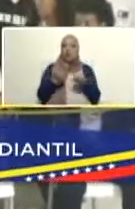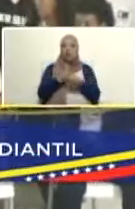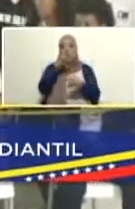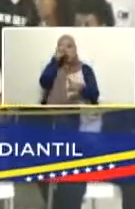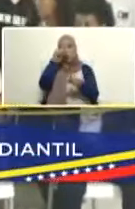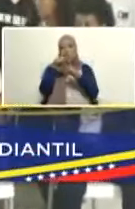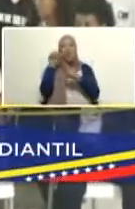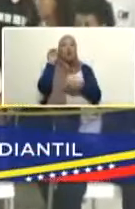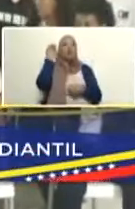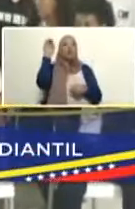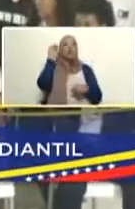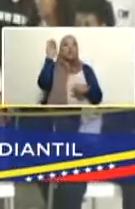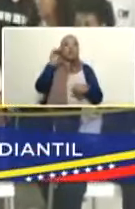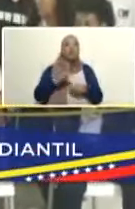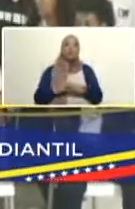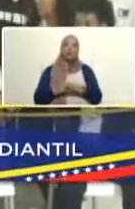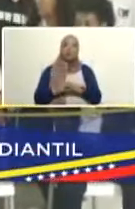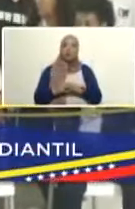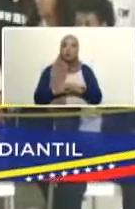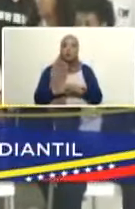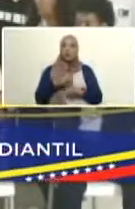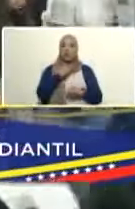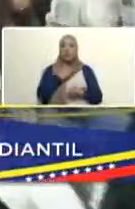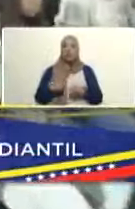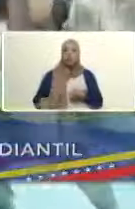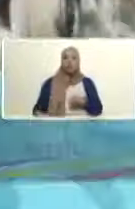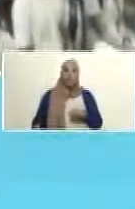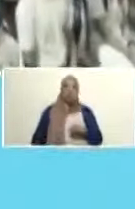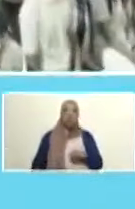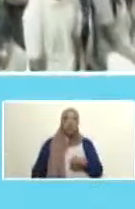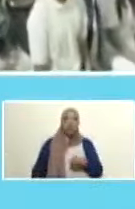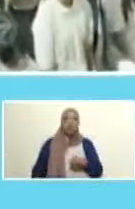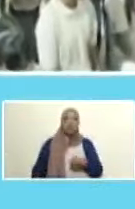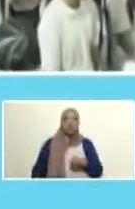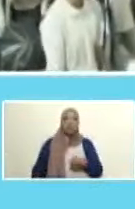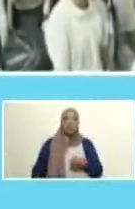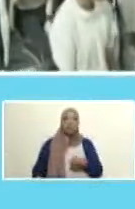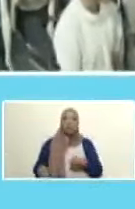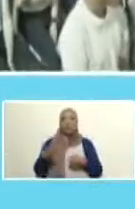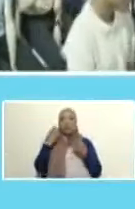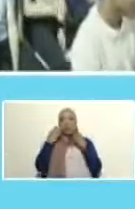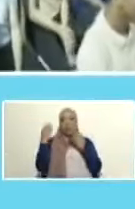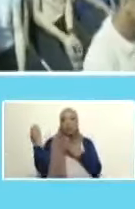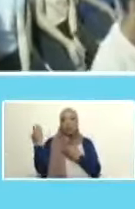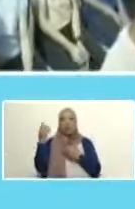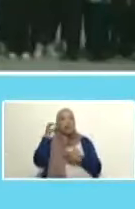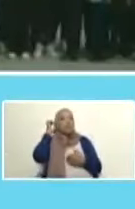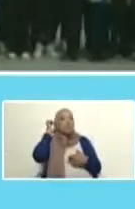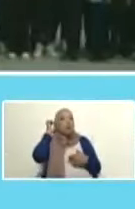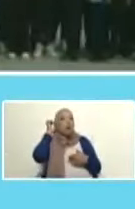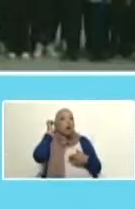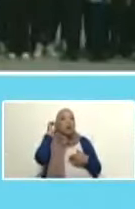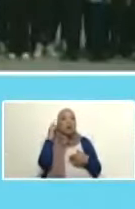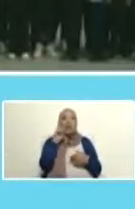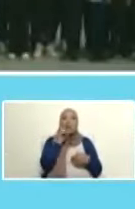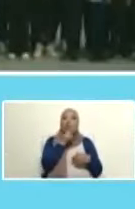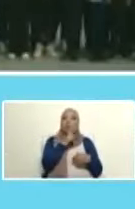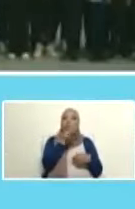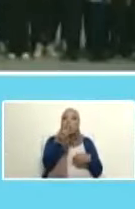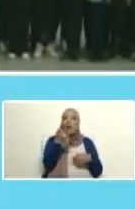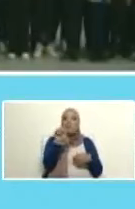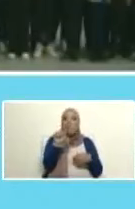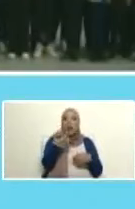futuro. Adelante, presidente. Oye, qué bien hablan. Mira, Valentina, presidenta de la